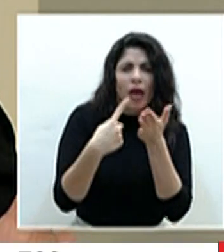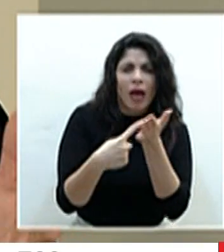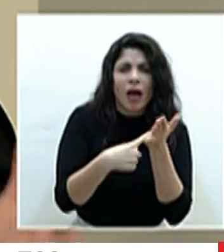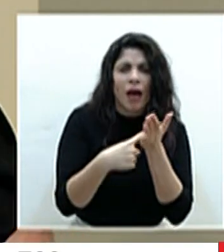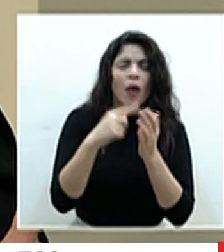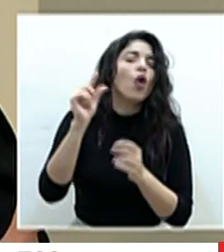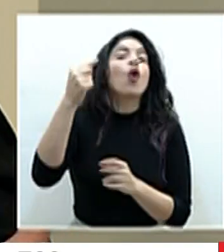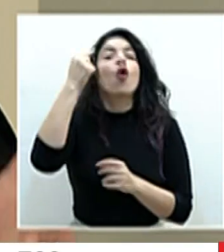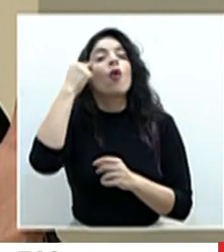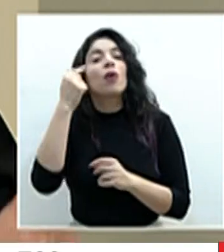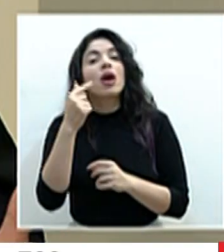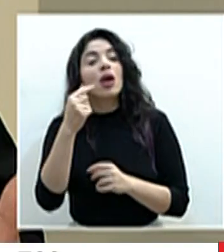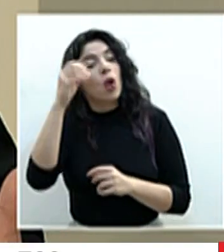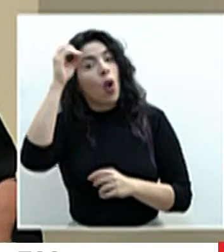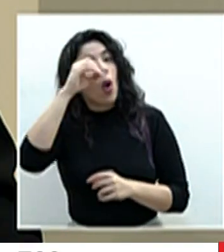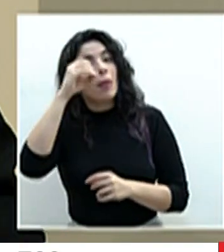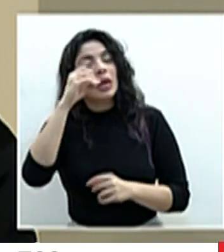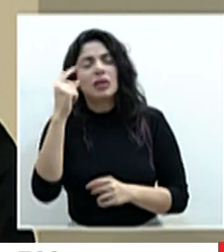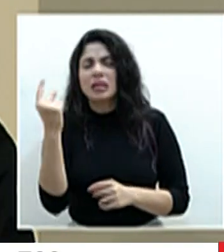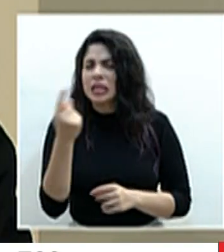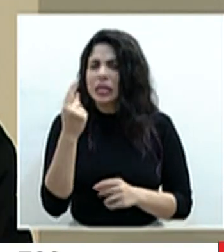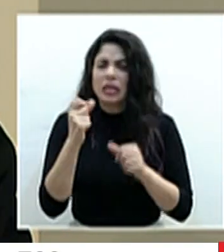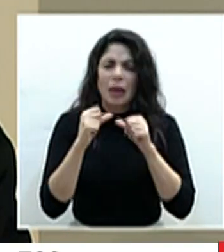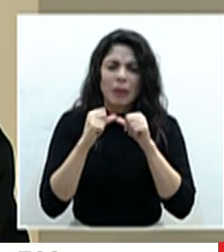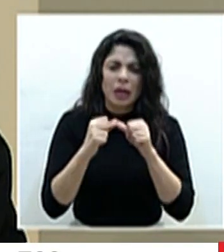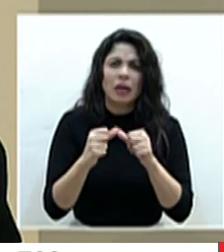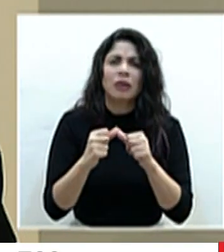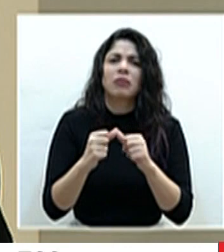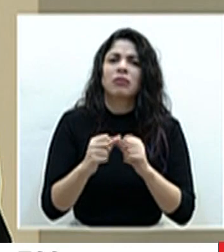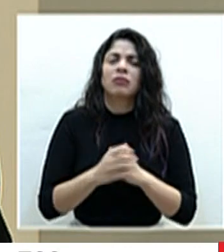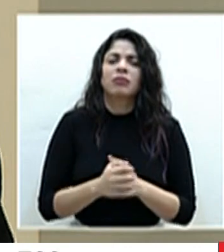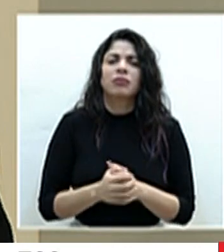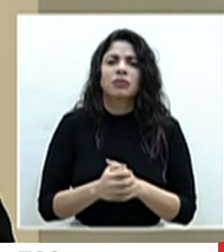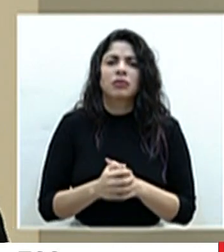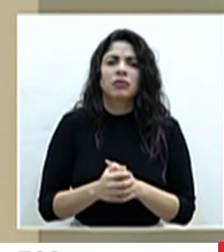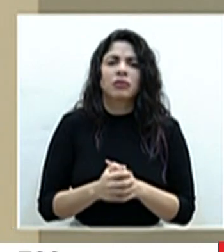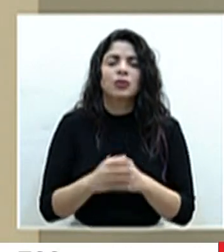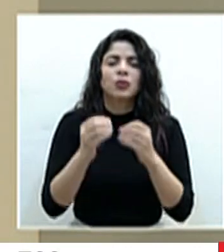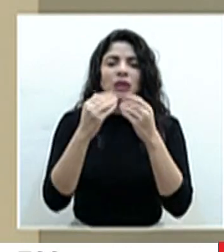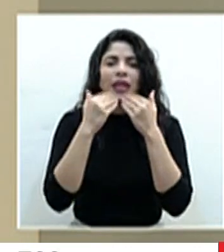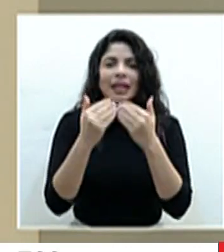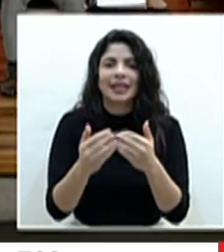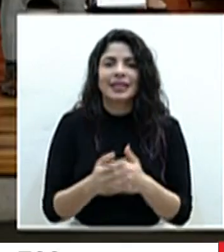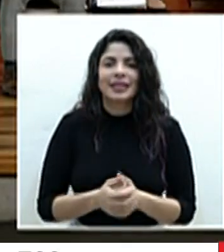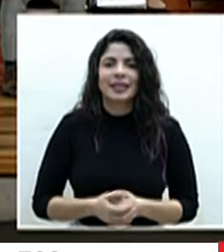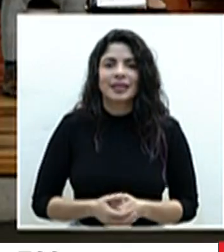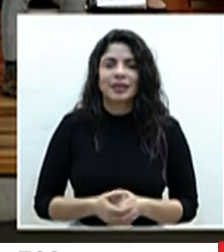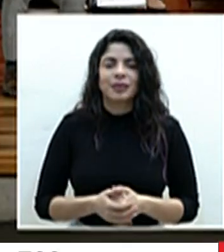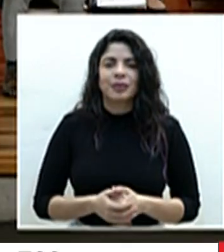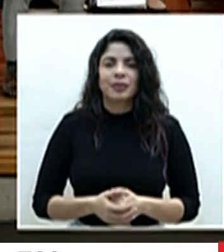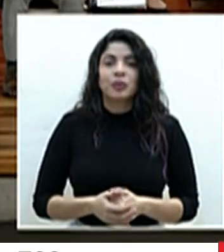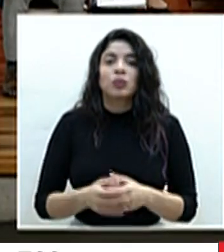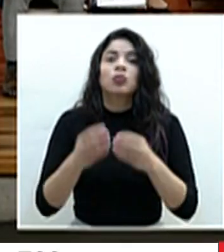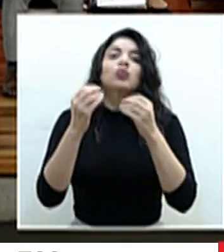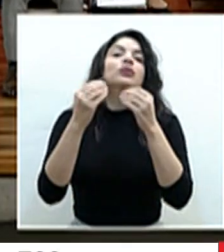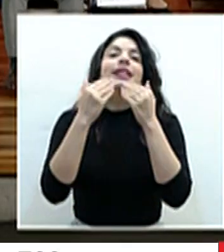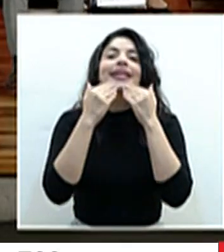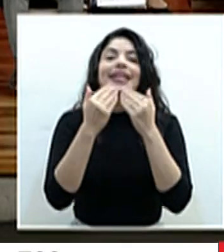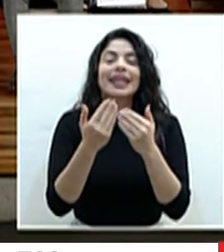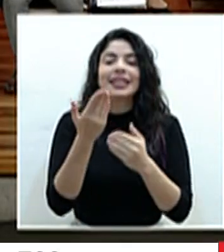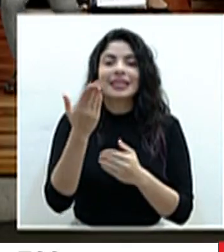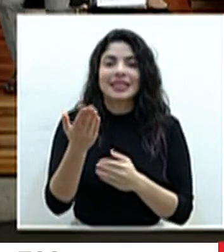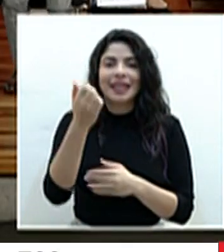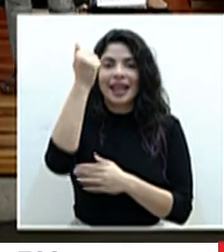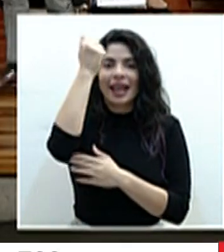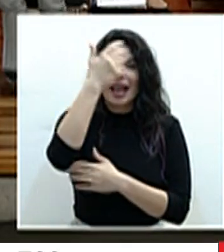del gobierno es y seguirá siendo absolutamente la misma. Gracias por la pregunta. Muchas gracias, don